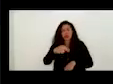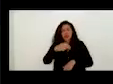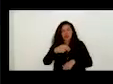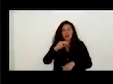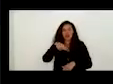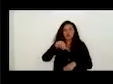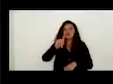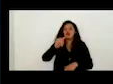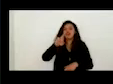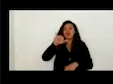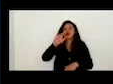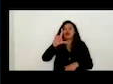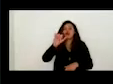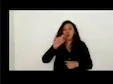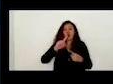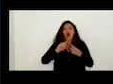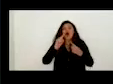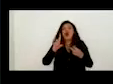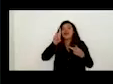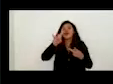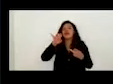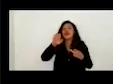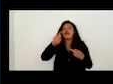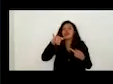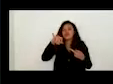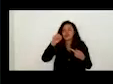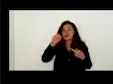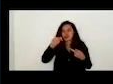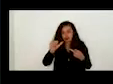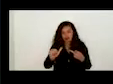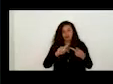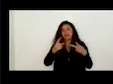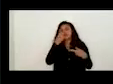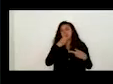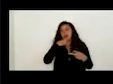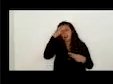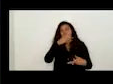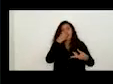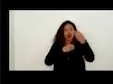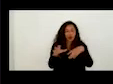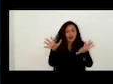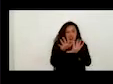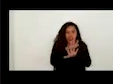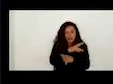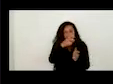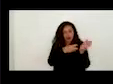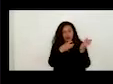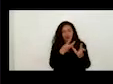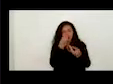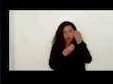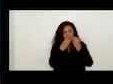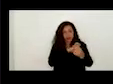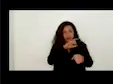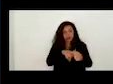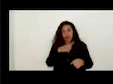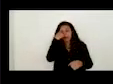cada una de estas áreas para poder modificar y hacer un patrón o un plan de alimentación específico para